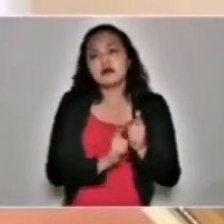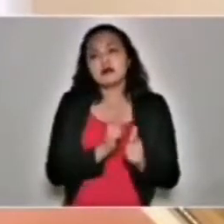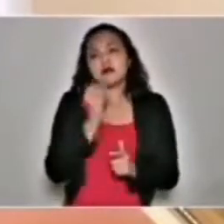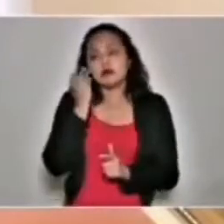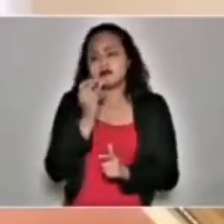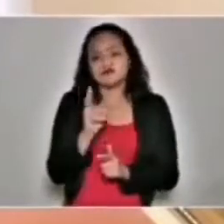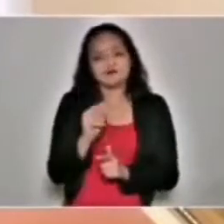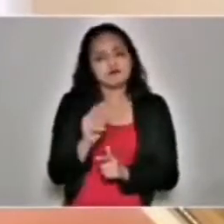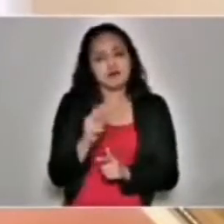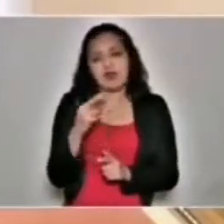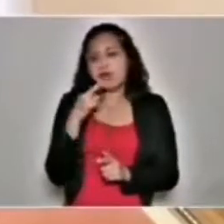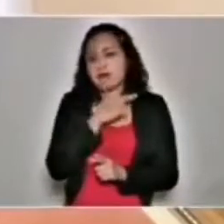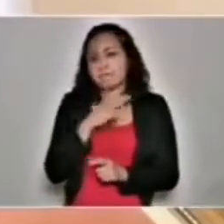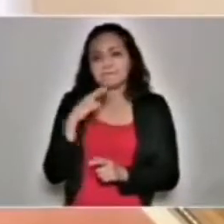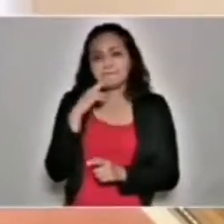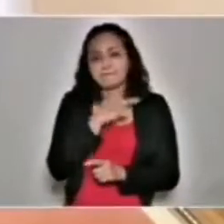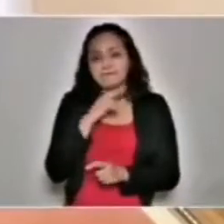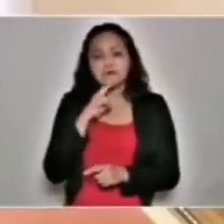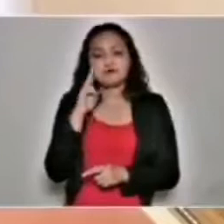tarde